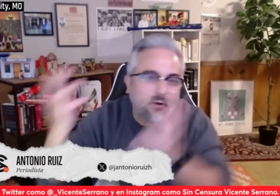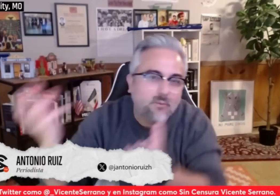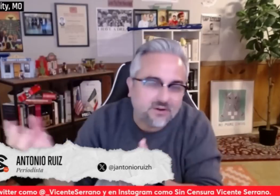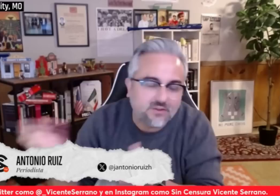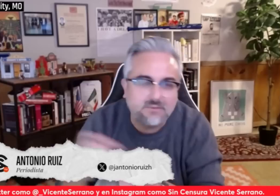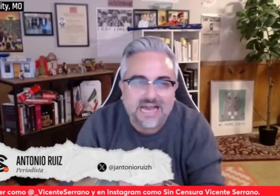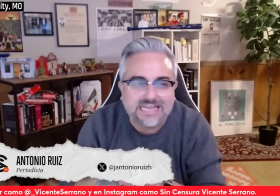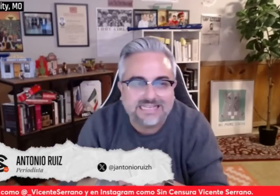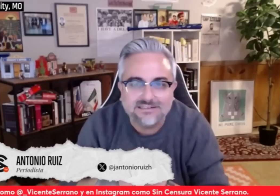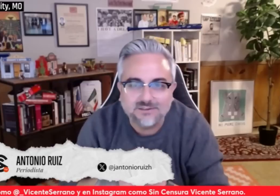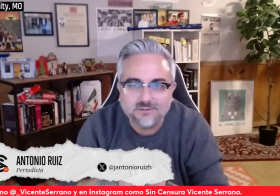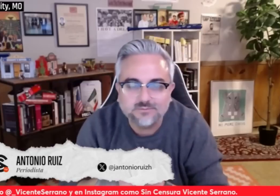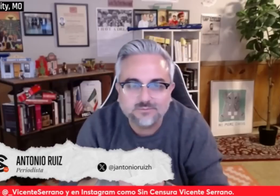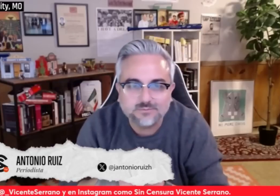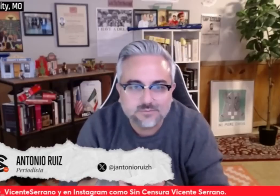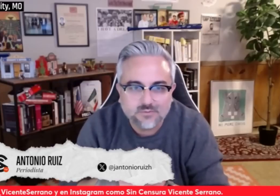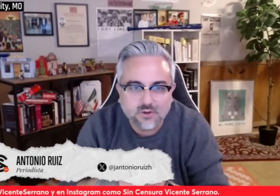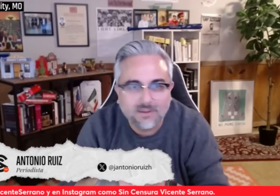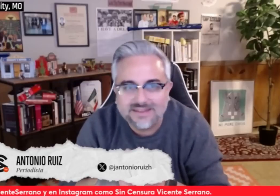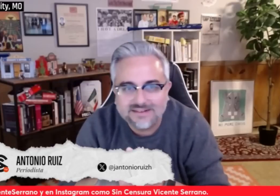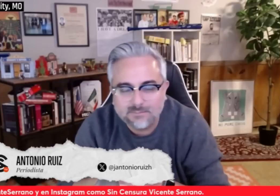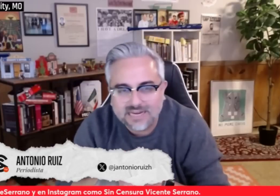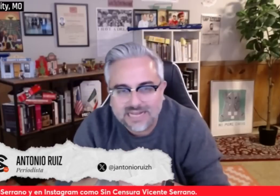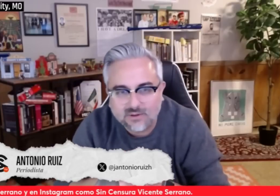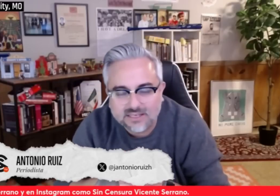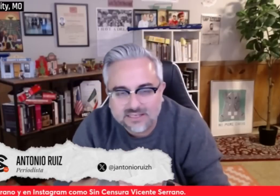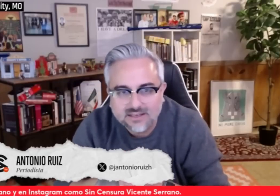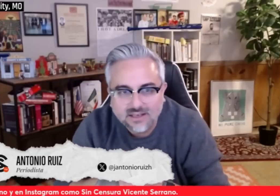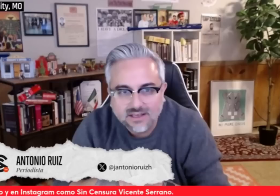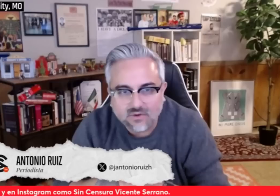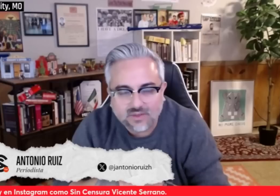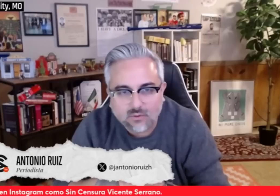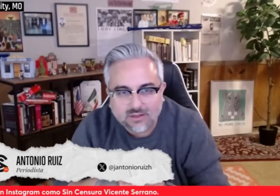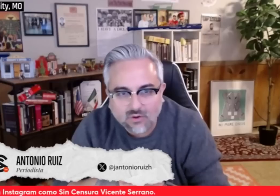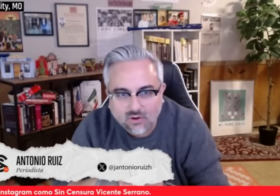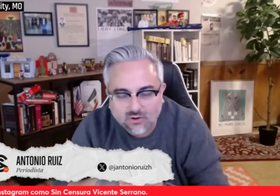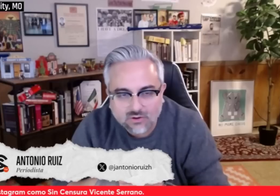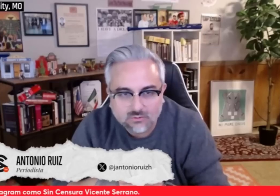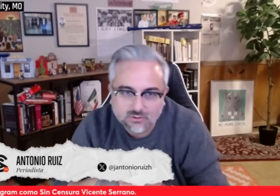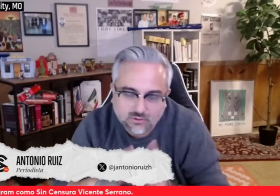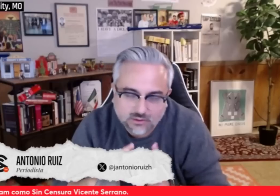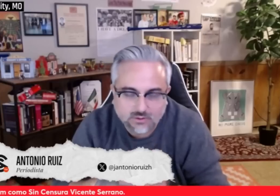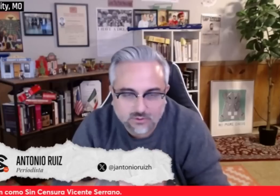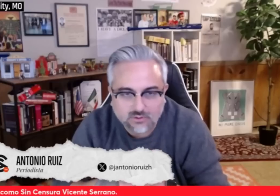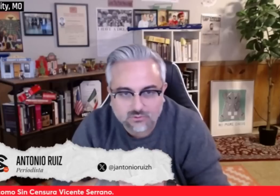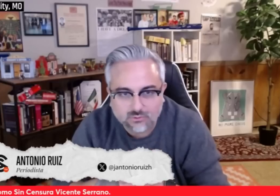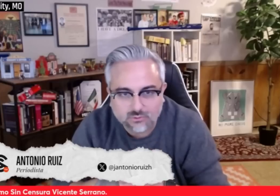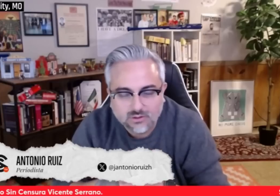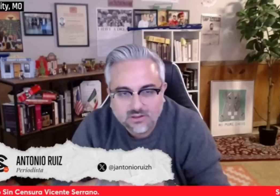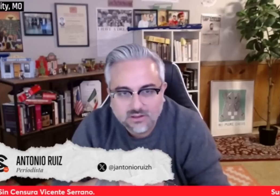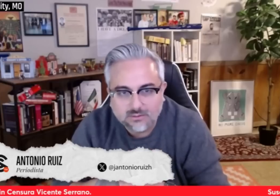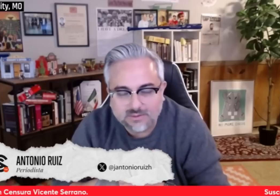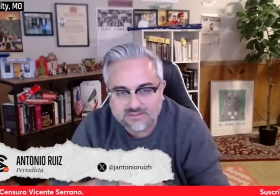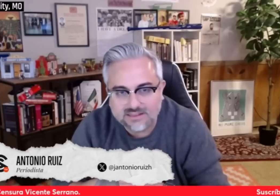es el gobierno de Biden. No va a andarse peleando ahí con Ecuador, no con Ecuador, con